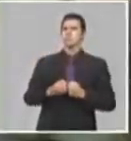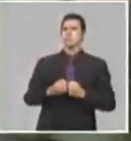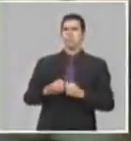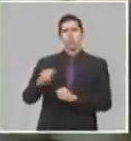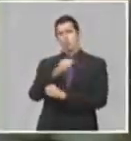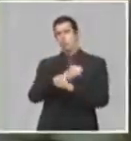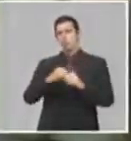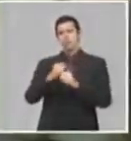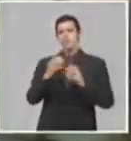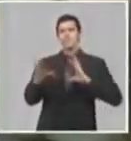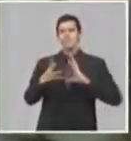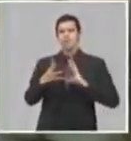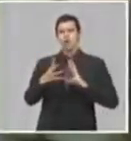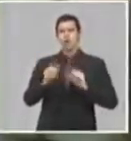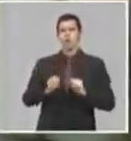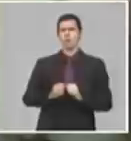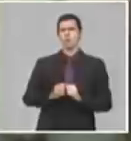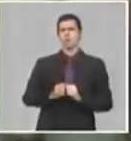instrumento